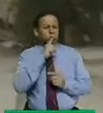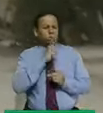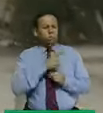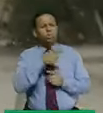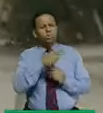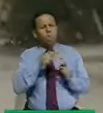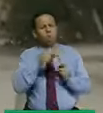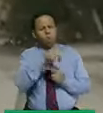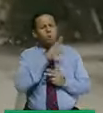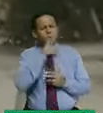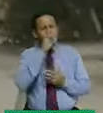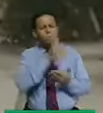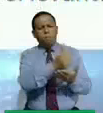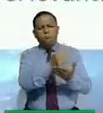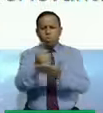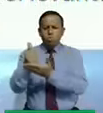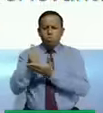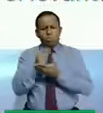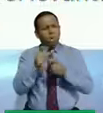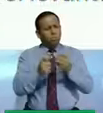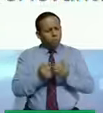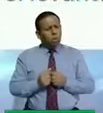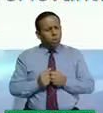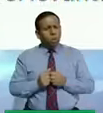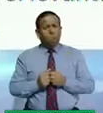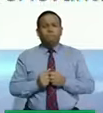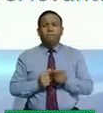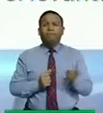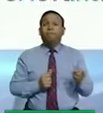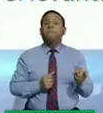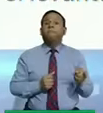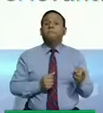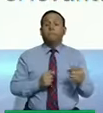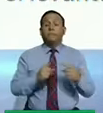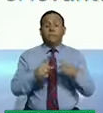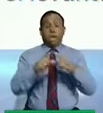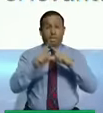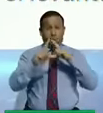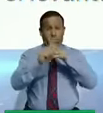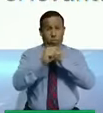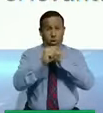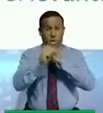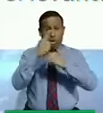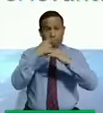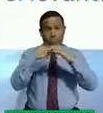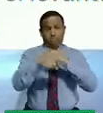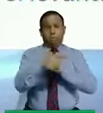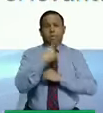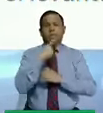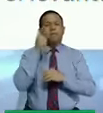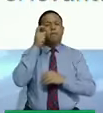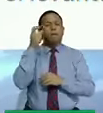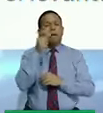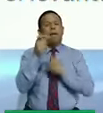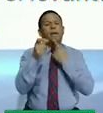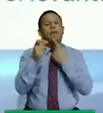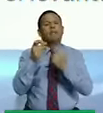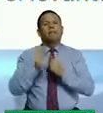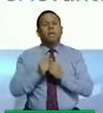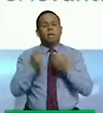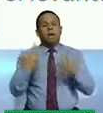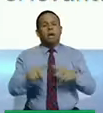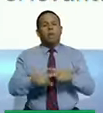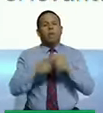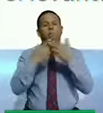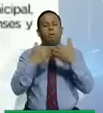aquí. ¿Ayudaba? Claro, ayudaba al pueblo. En su cuenta de ex, la fiscalía informó que abrió de oficio una